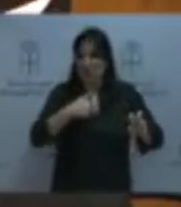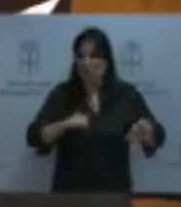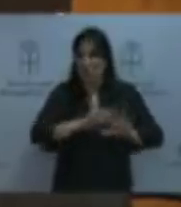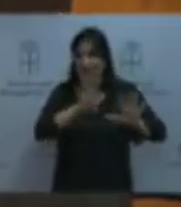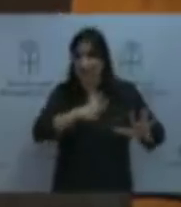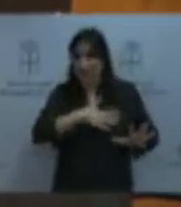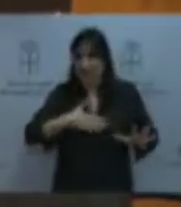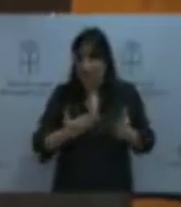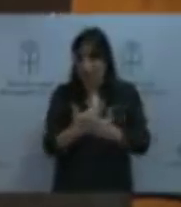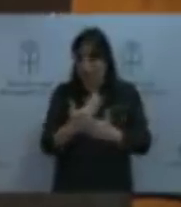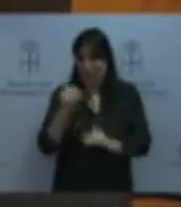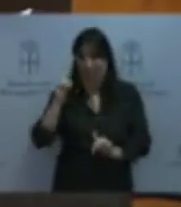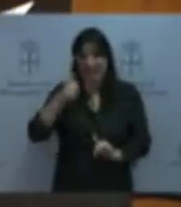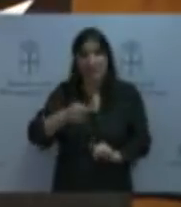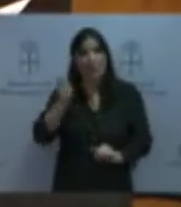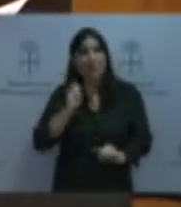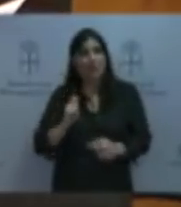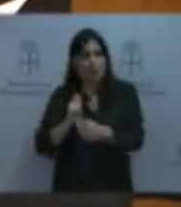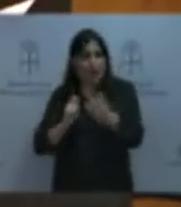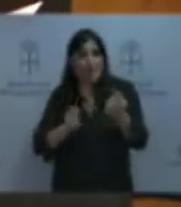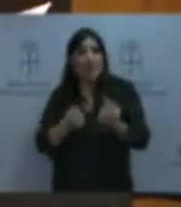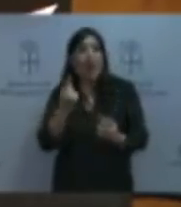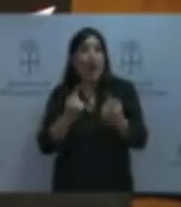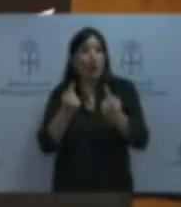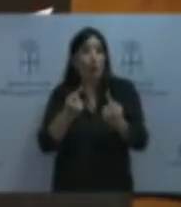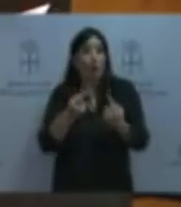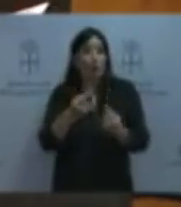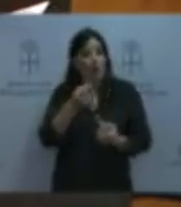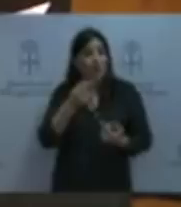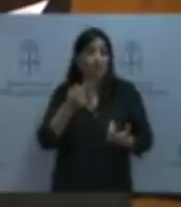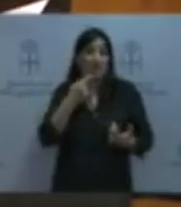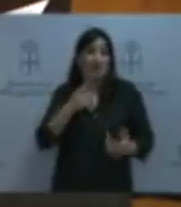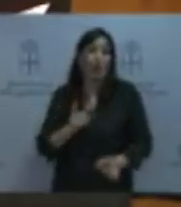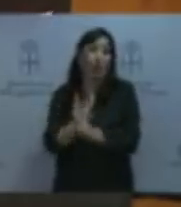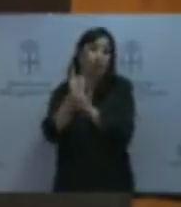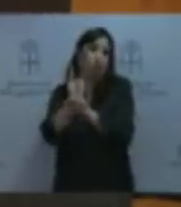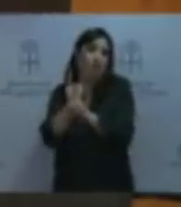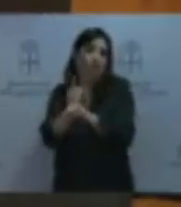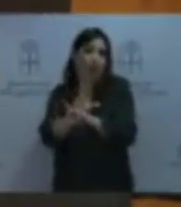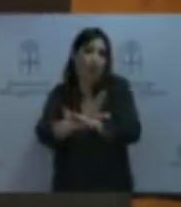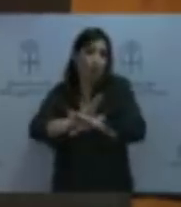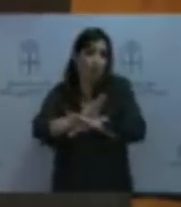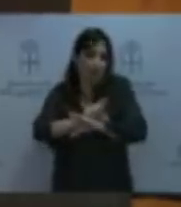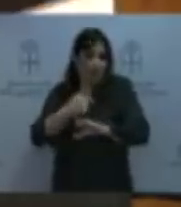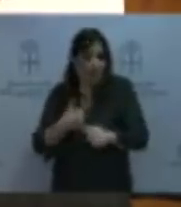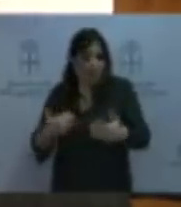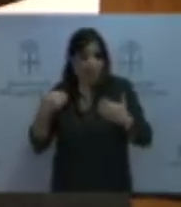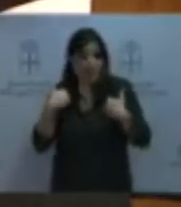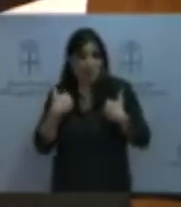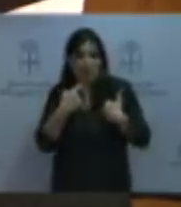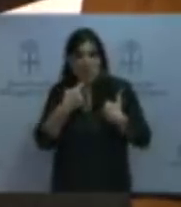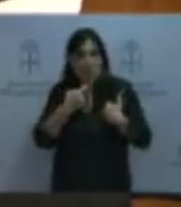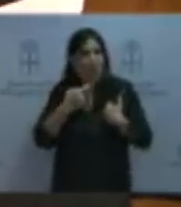profesionales están acusando a la Administración, que tengo la responsabilidad de dirigir, de mala fe por la supuesta molestia que ha podido provocar